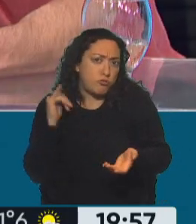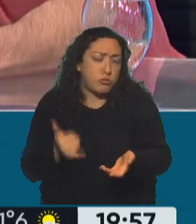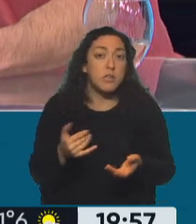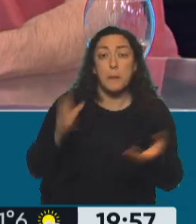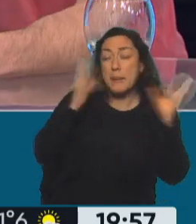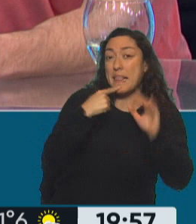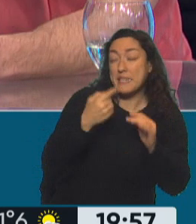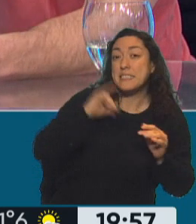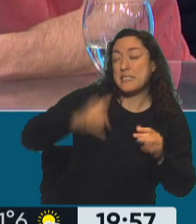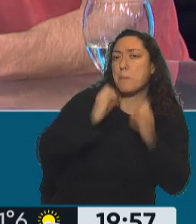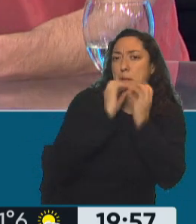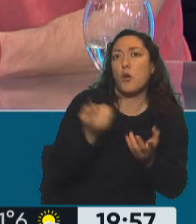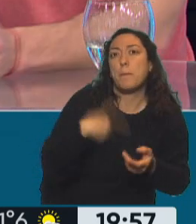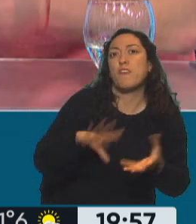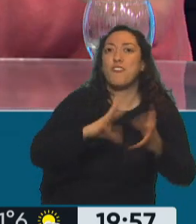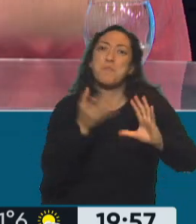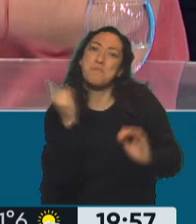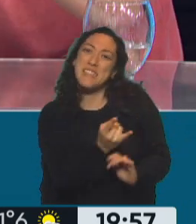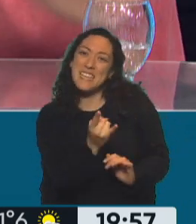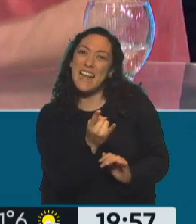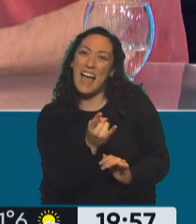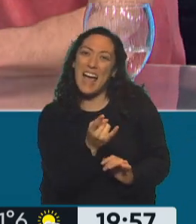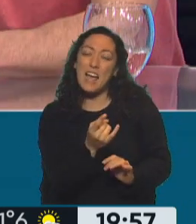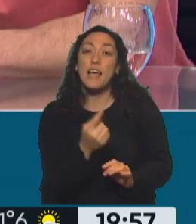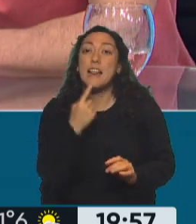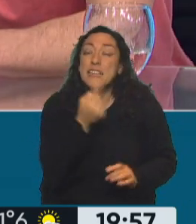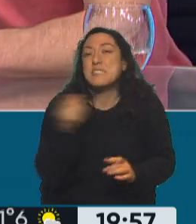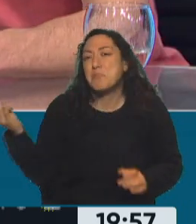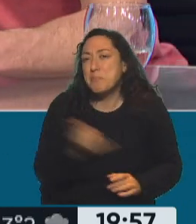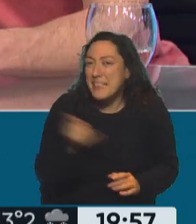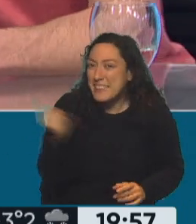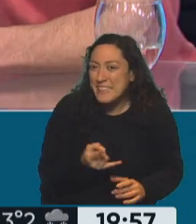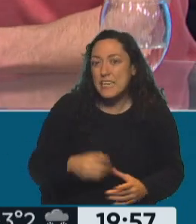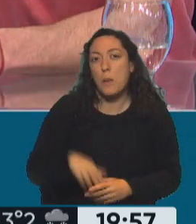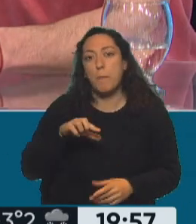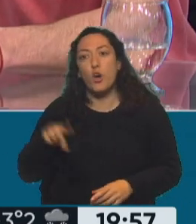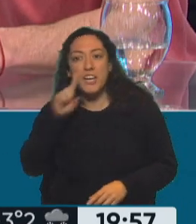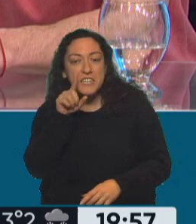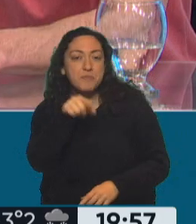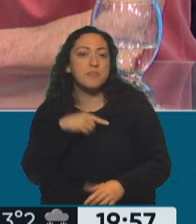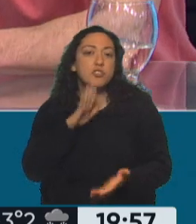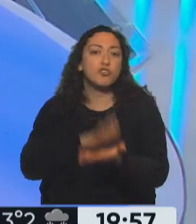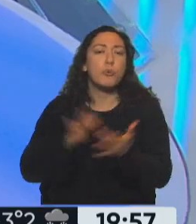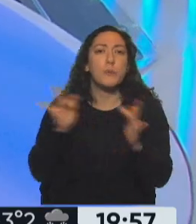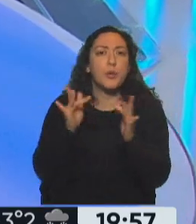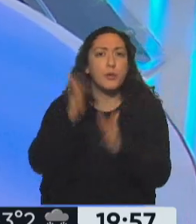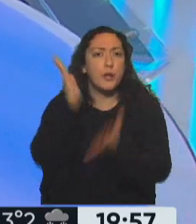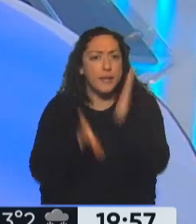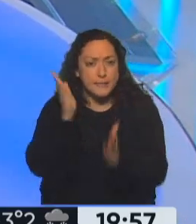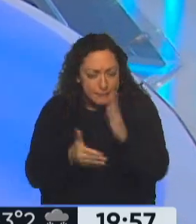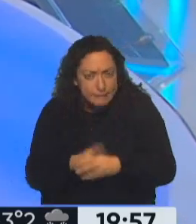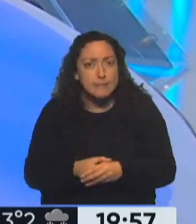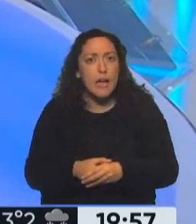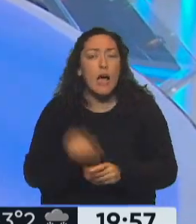mejorar esto. Pasa que lo dice con una mentira, que es lo voy a hacer con el voucher. Lo dice con una mentira, Poli. Te quería preguntar por la violencia digital, porque a veces se toma como no